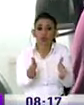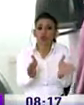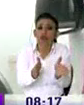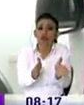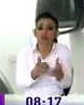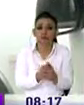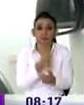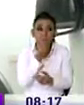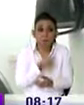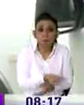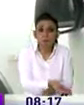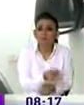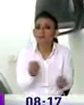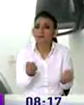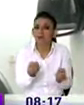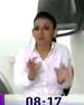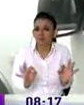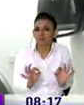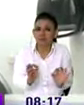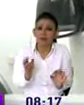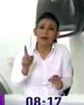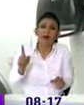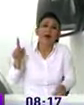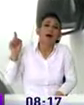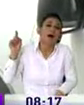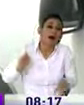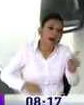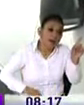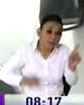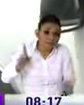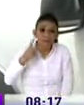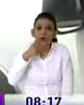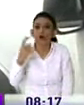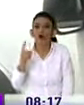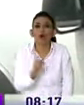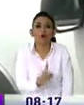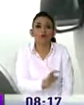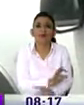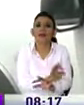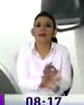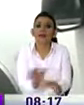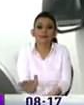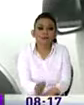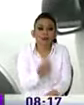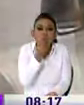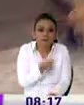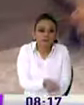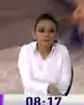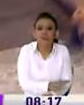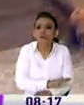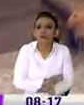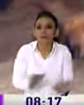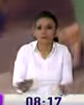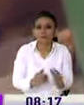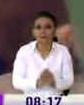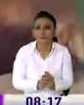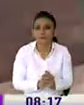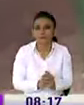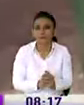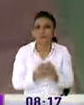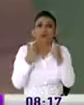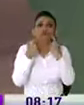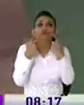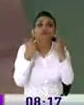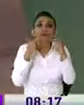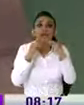les alimenta. Rara vez sé que viene un señor a limpiar, a alimentarles. Hacen las veces de guardianes, pero